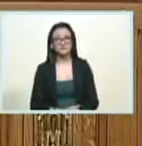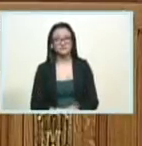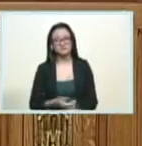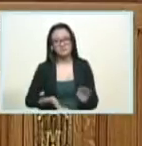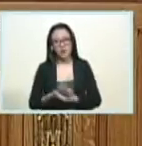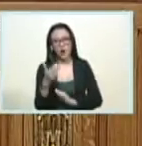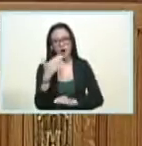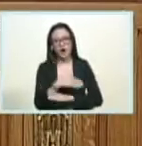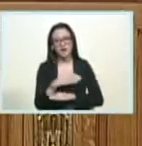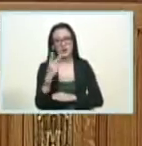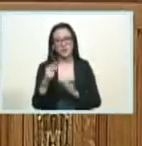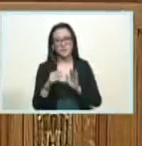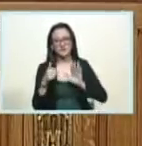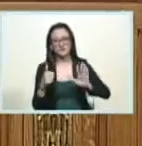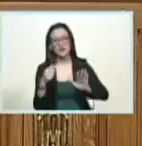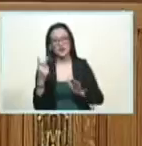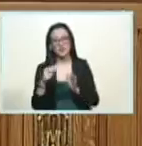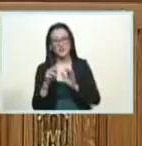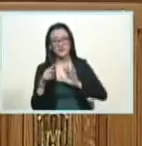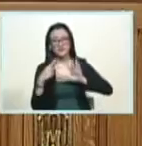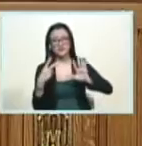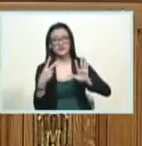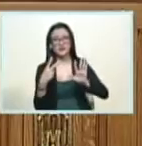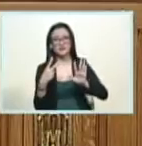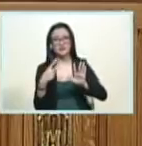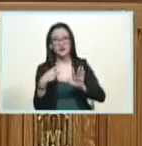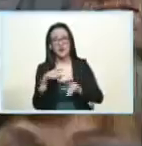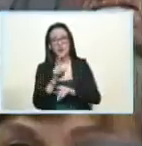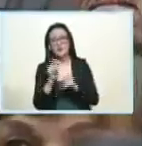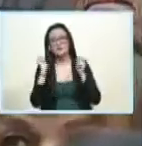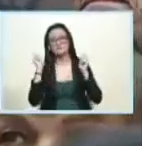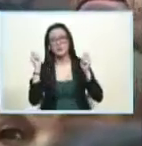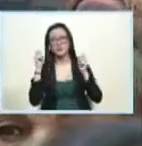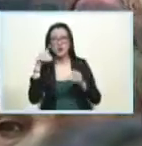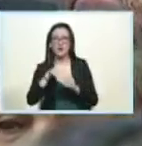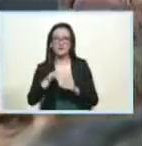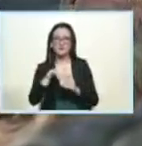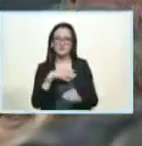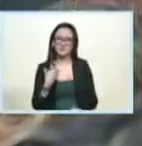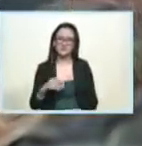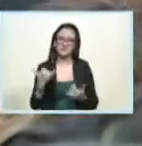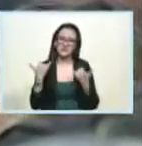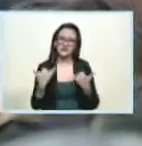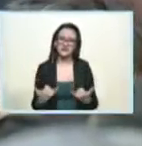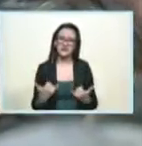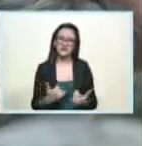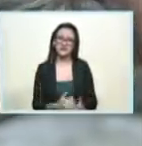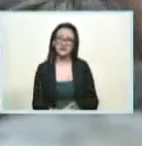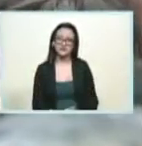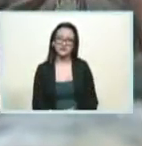a las calles en el 2016 y 2017, única consigna: elecciones presidenciales ya.